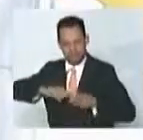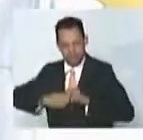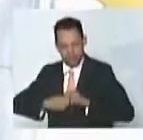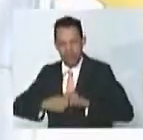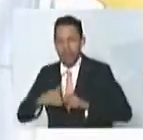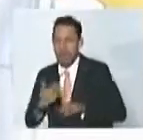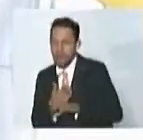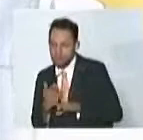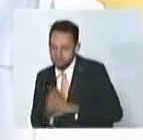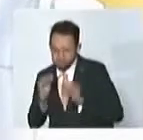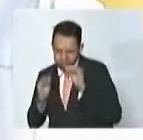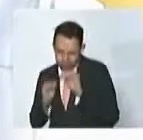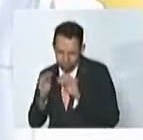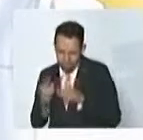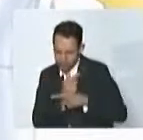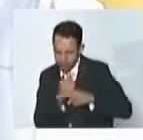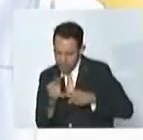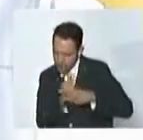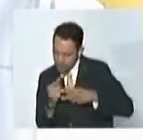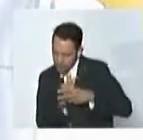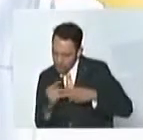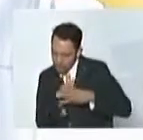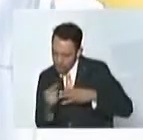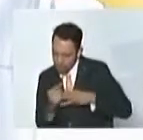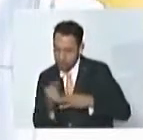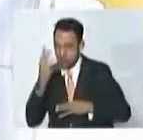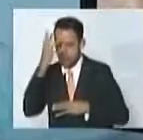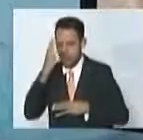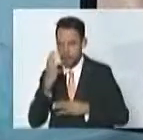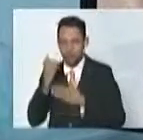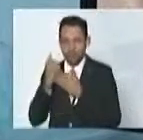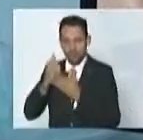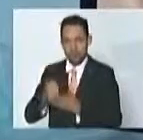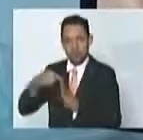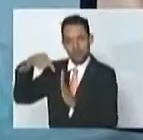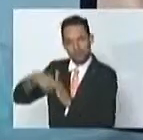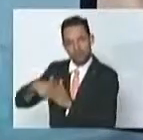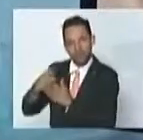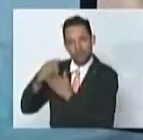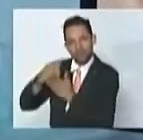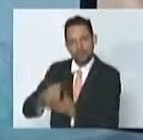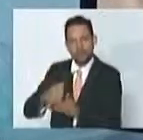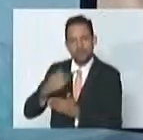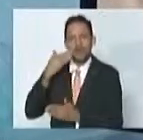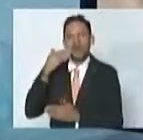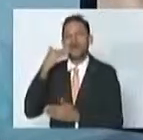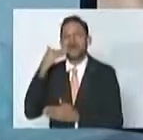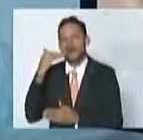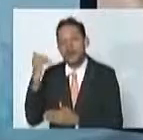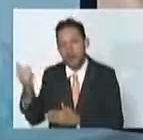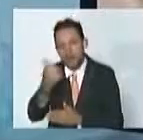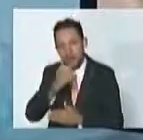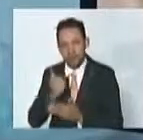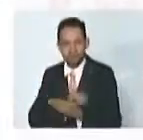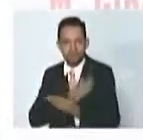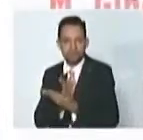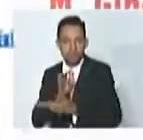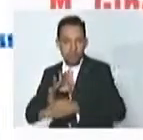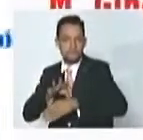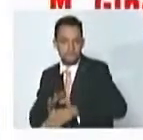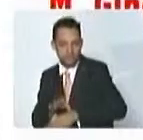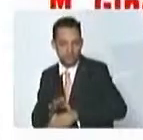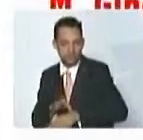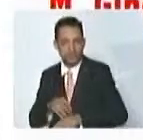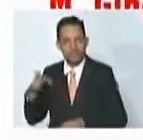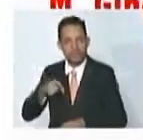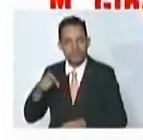y dando un uso oportuno a la biotecnología para evaluar tu interior. Deja ya esos síntomas ginecológicos que alteran tu calidad de vida.